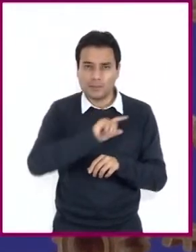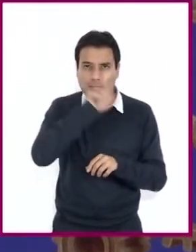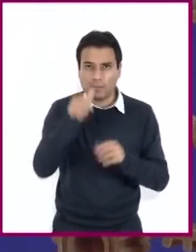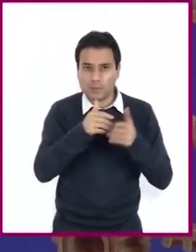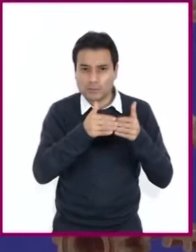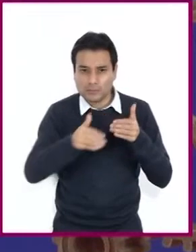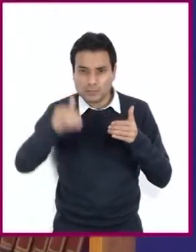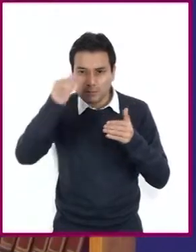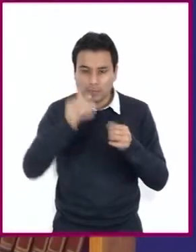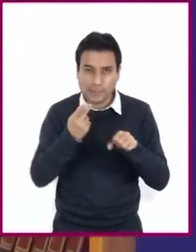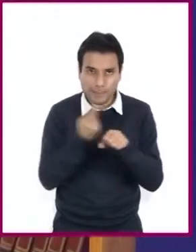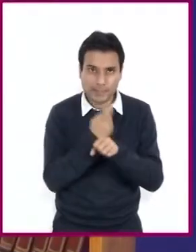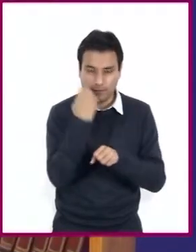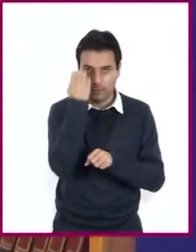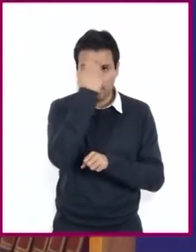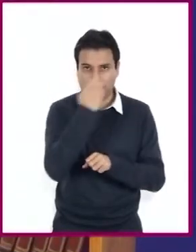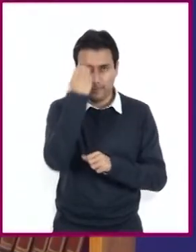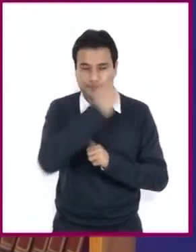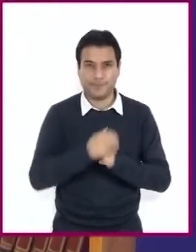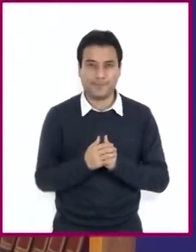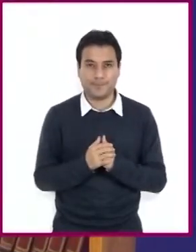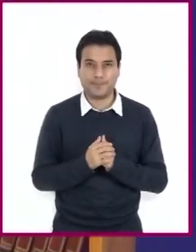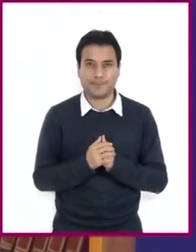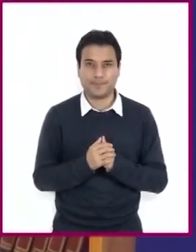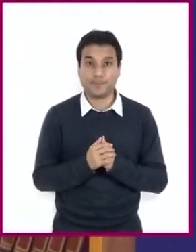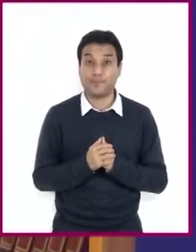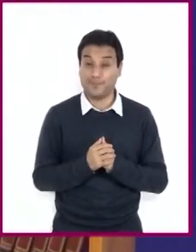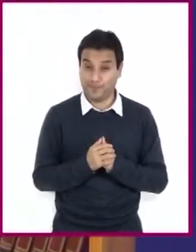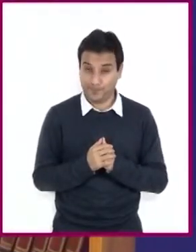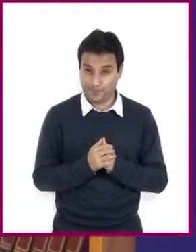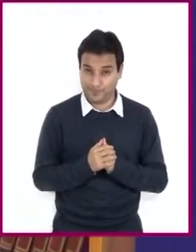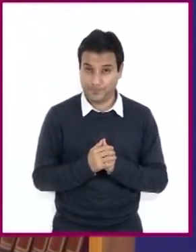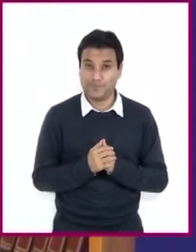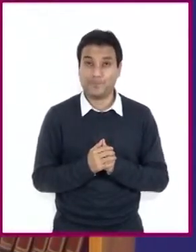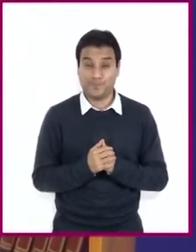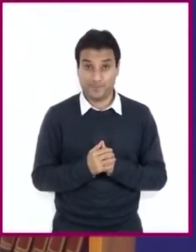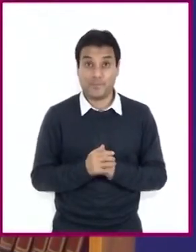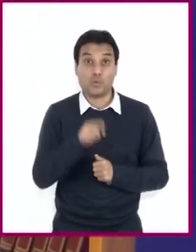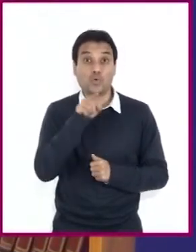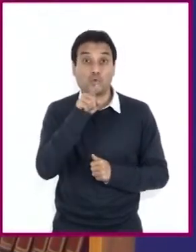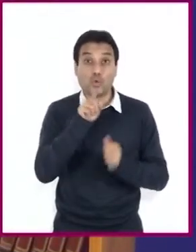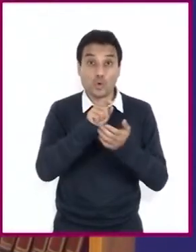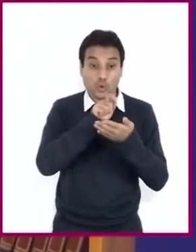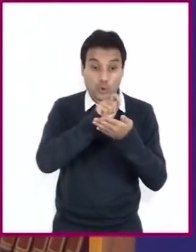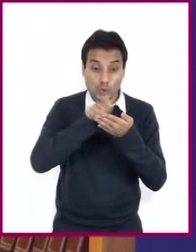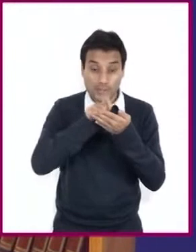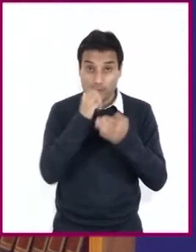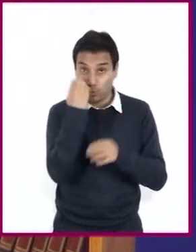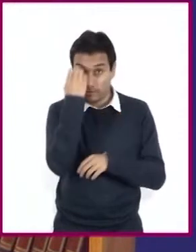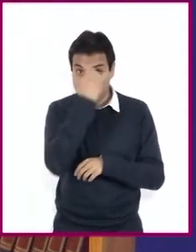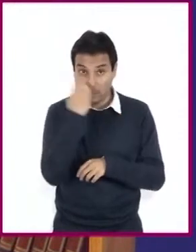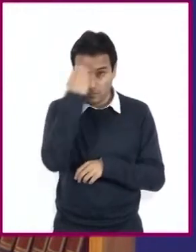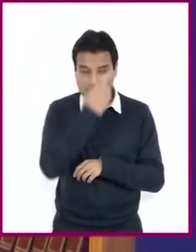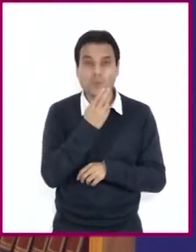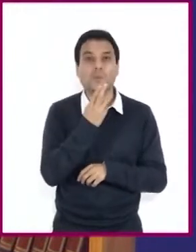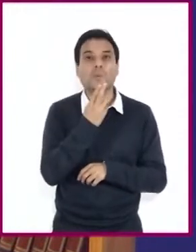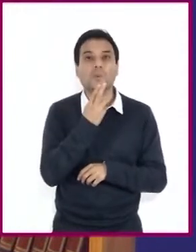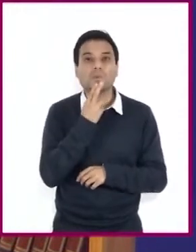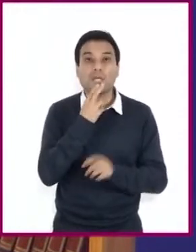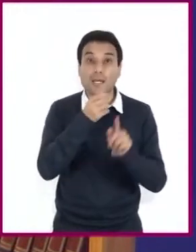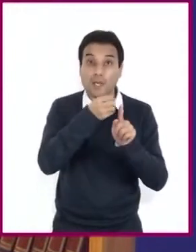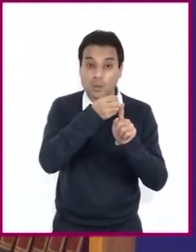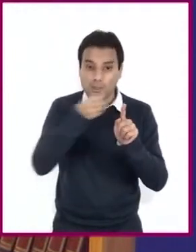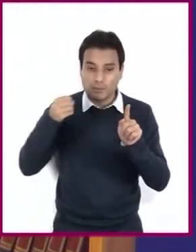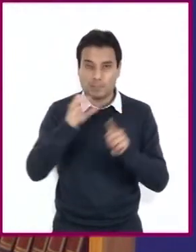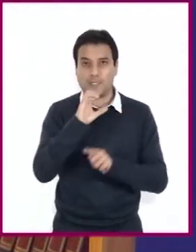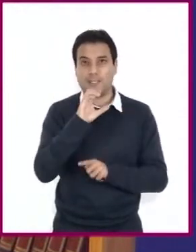provoca. De ahí que una característica de las notas de observación sea utilizar oraciones